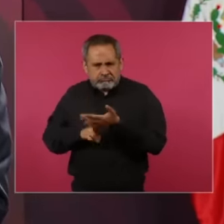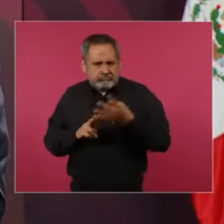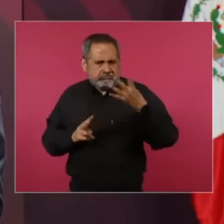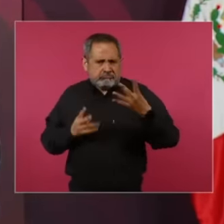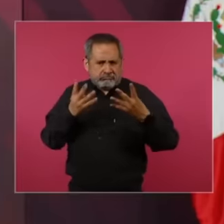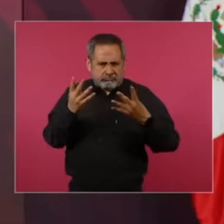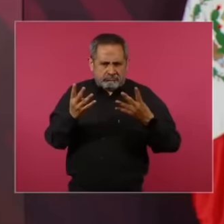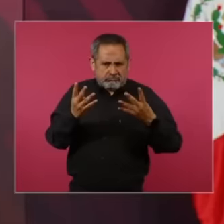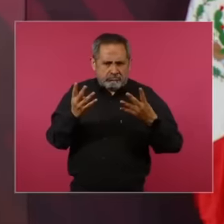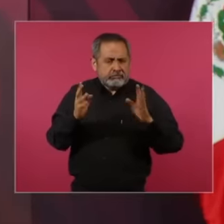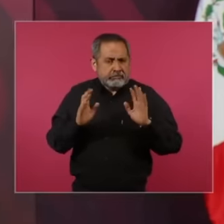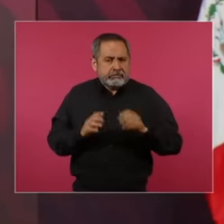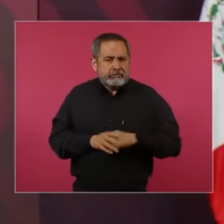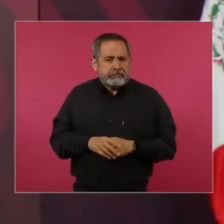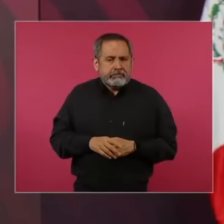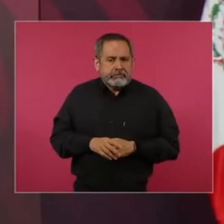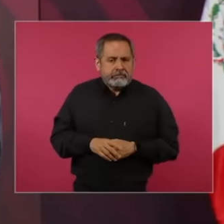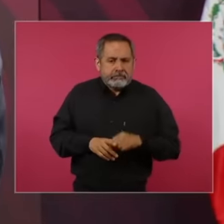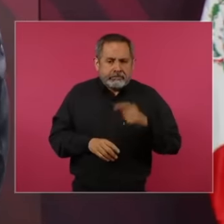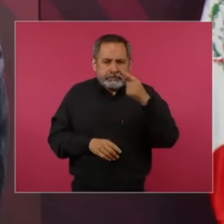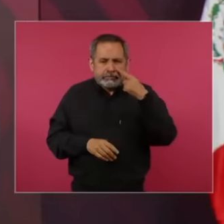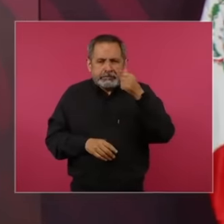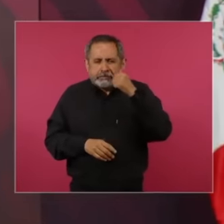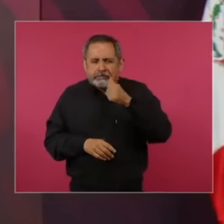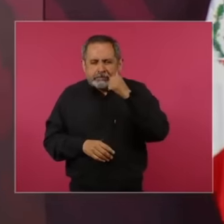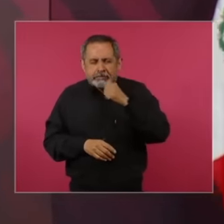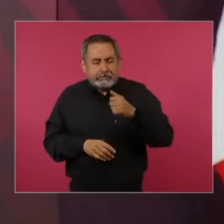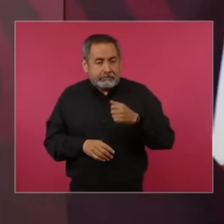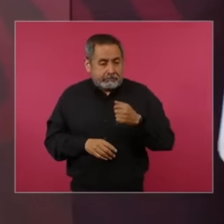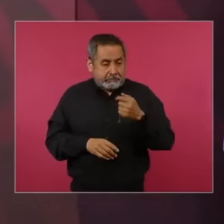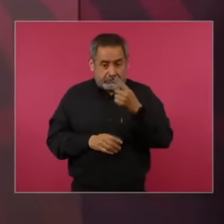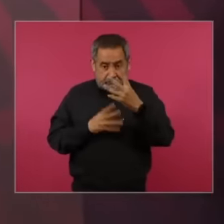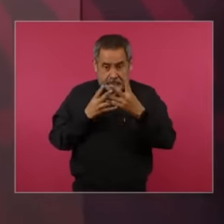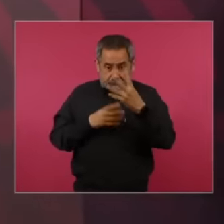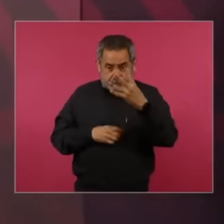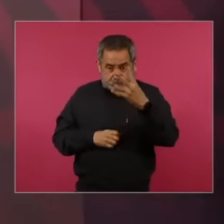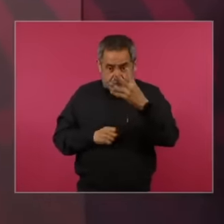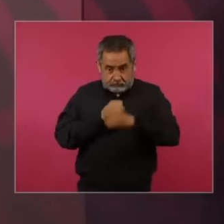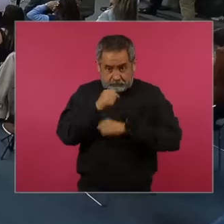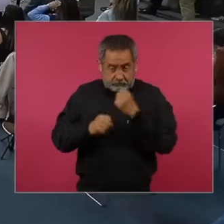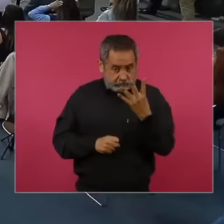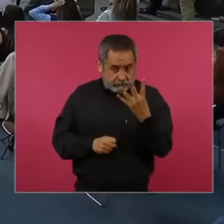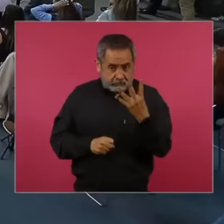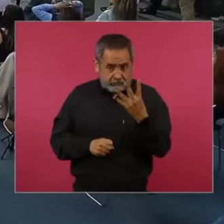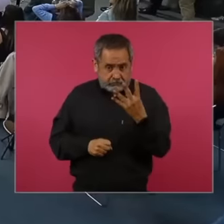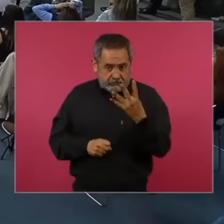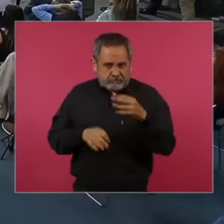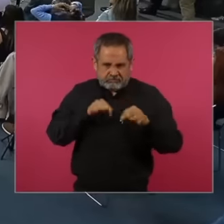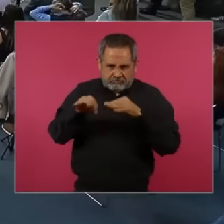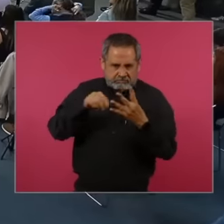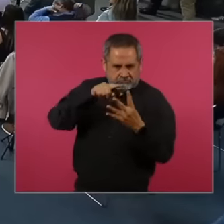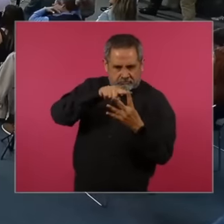Y los últimos 2 ya están pensando en la reelección.